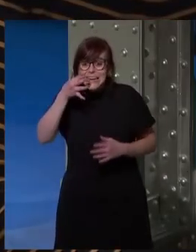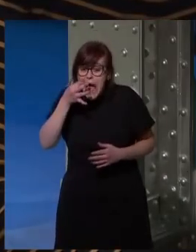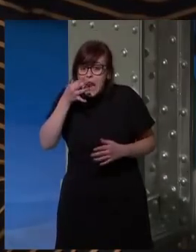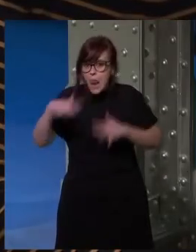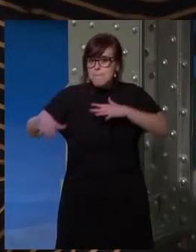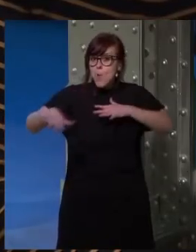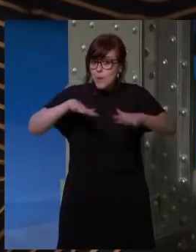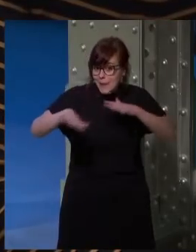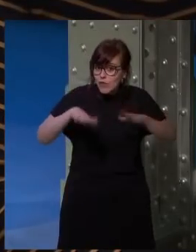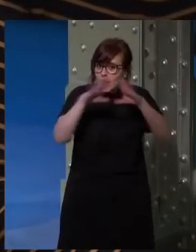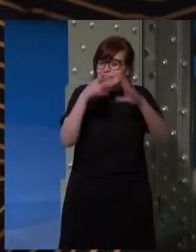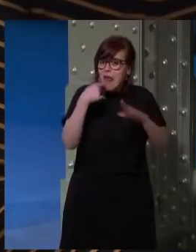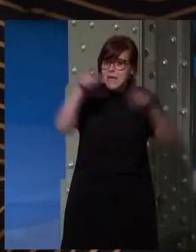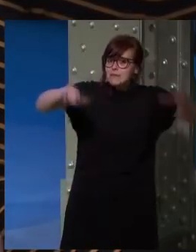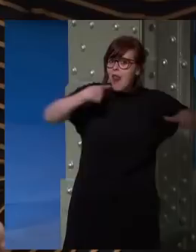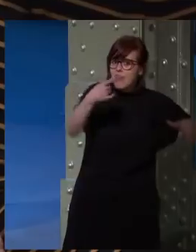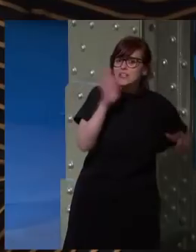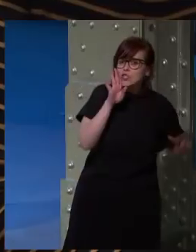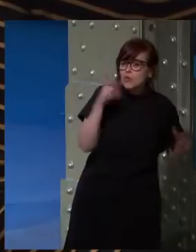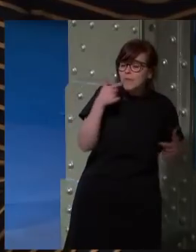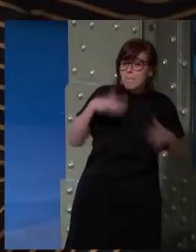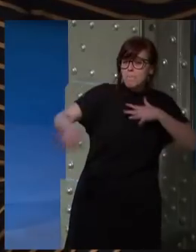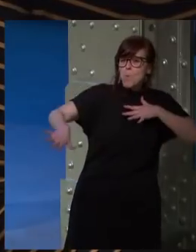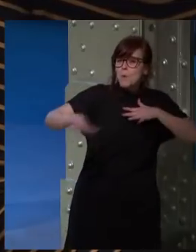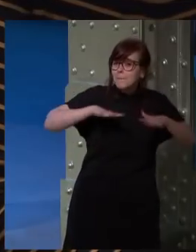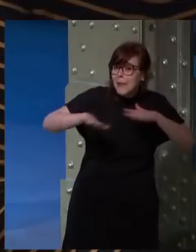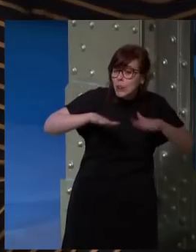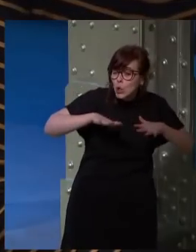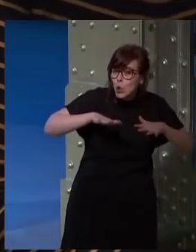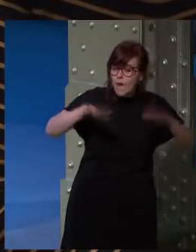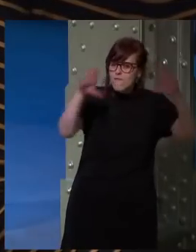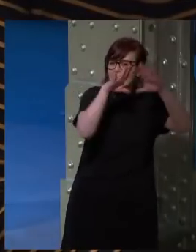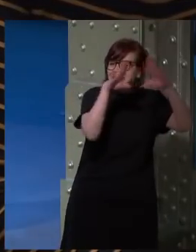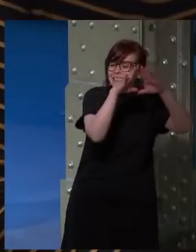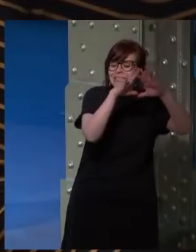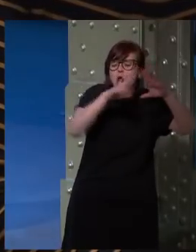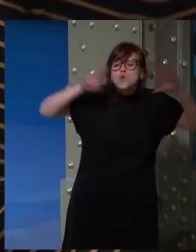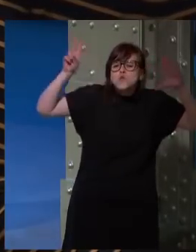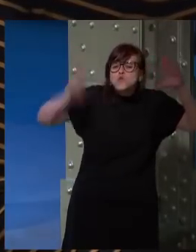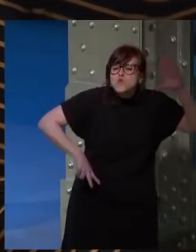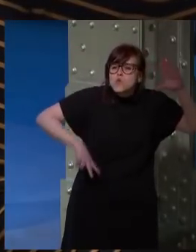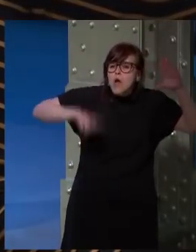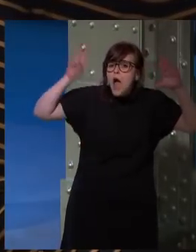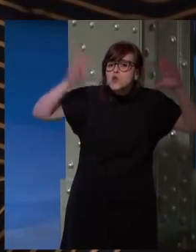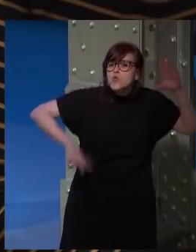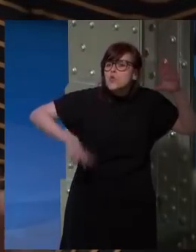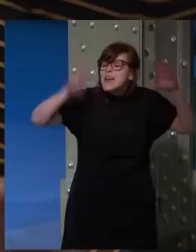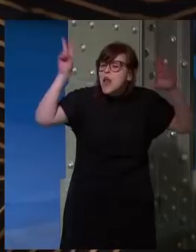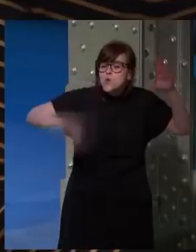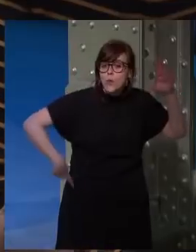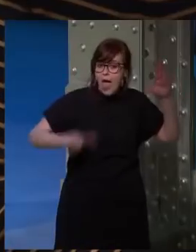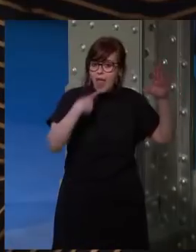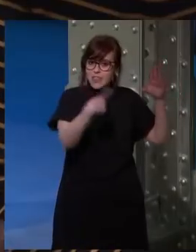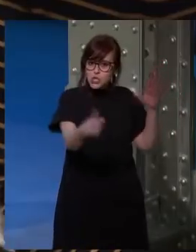en la sala se ha dicho, jamás el movimiento feminista ha dicho que hay que